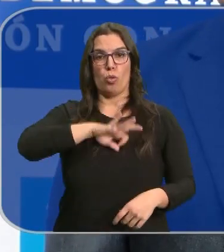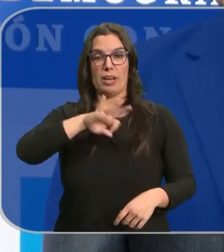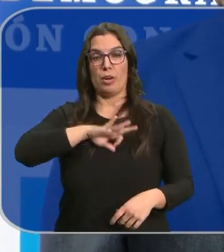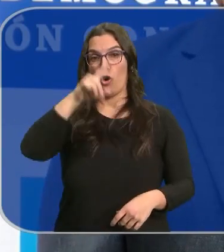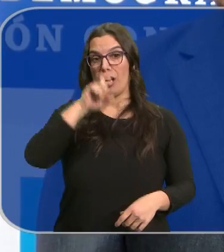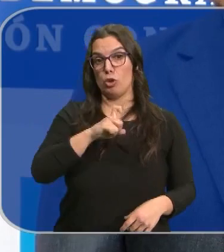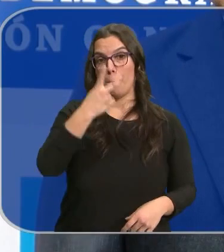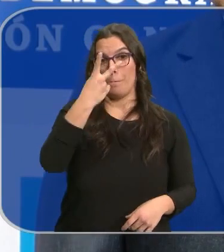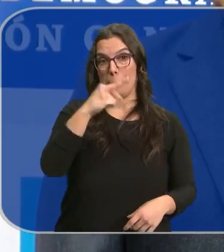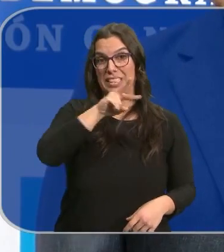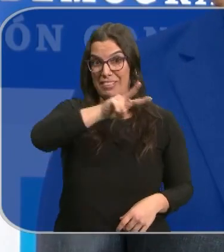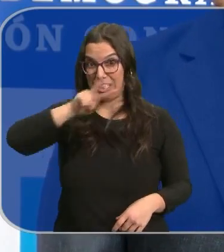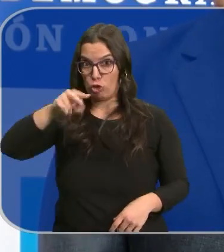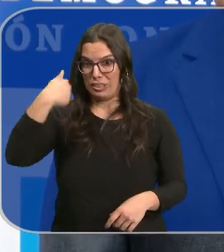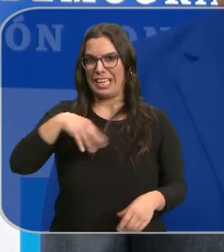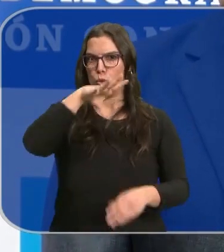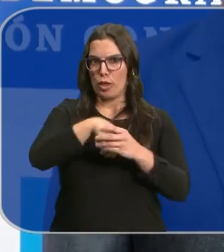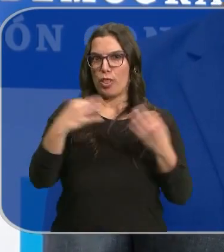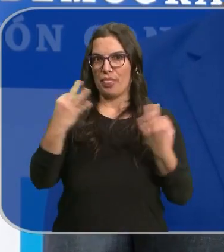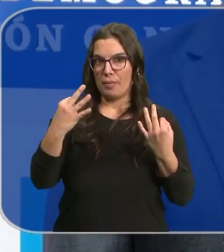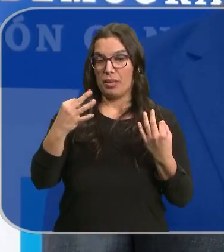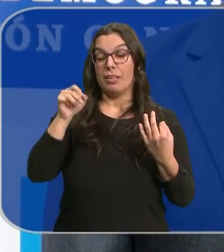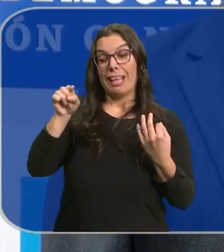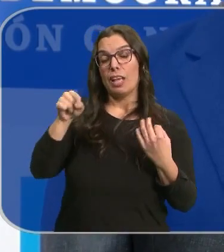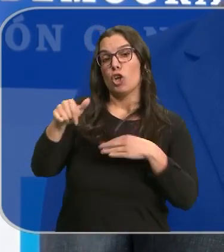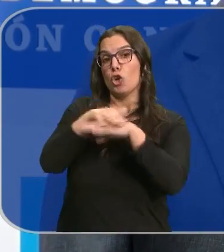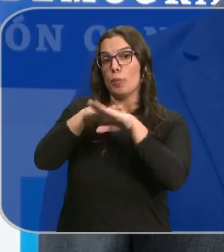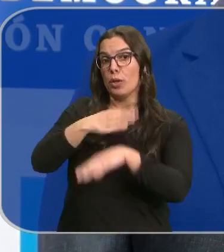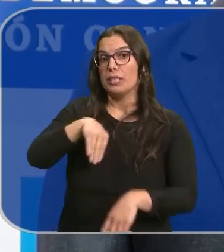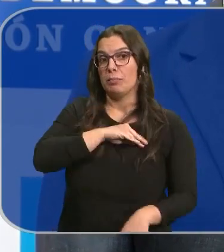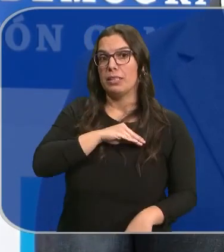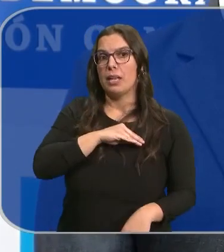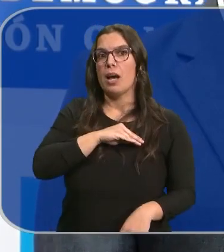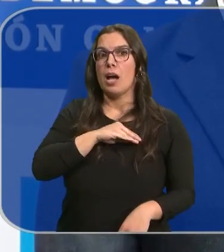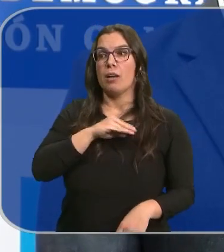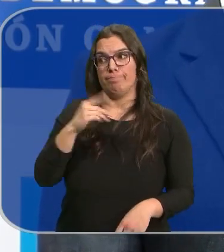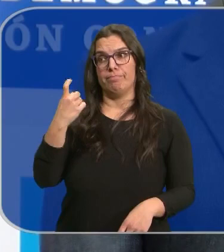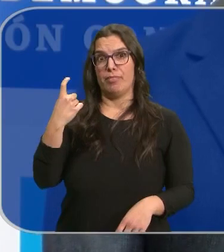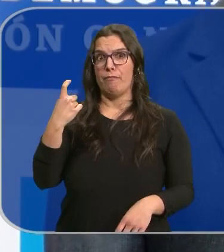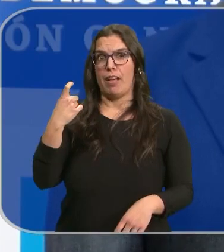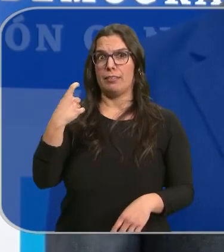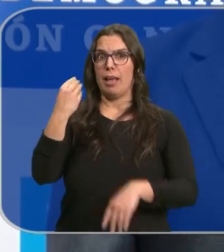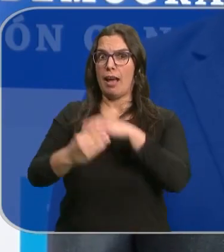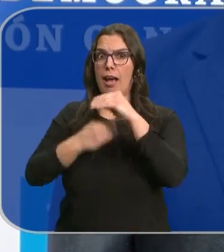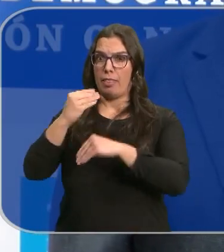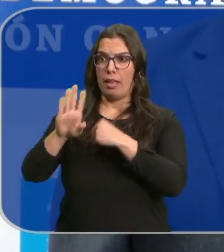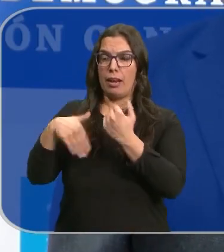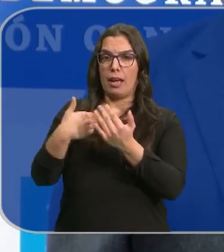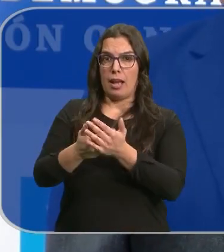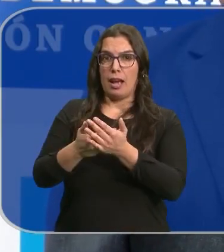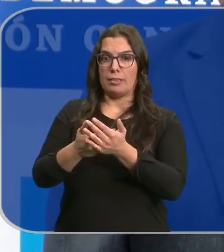de 2022, y yo creo que ahí el Gobierno de España tiene un largo trecho de recorrido para